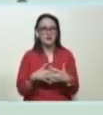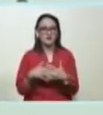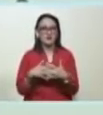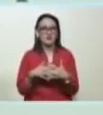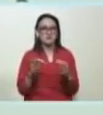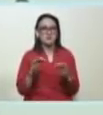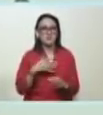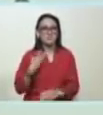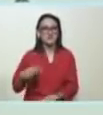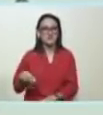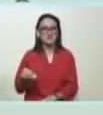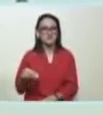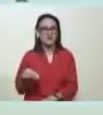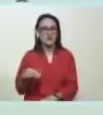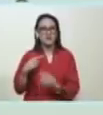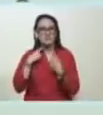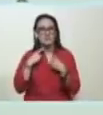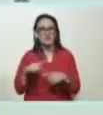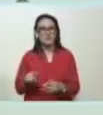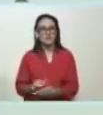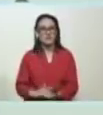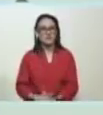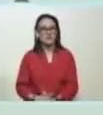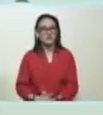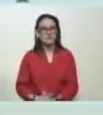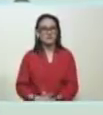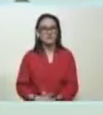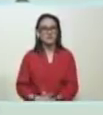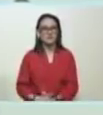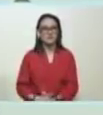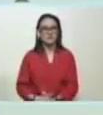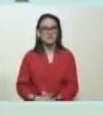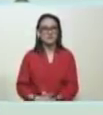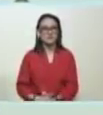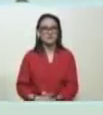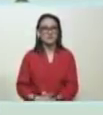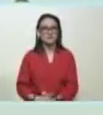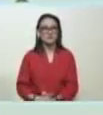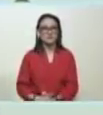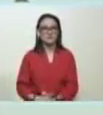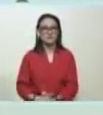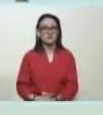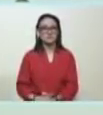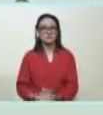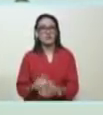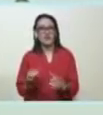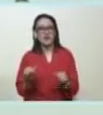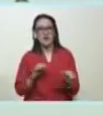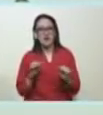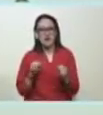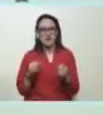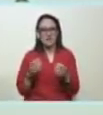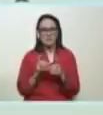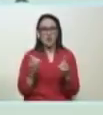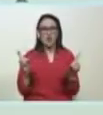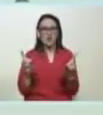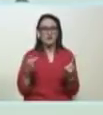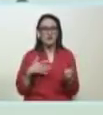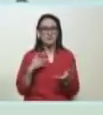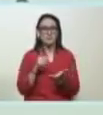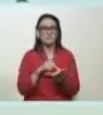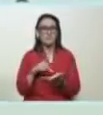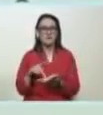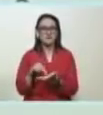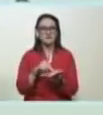candidatura presidencial perdedora, y vendió a su partido Acción Democrática, a pesar de que las bases de Acción Democrática querían